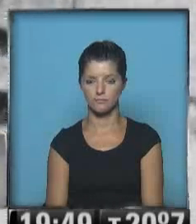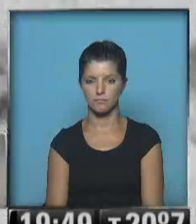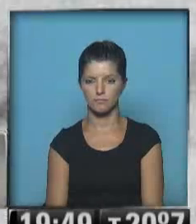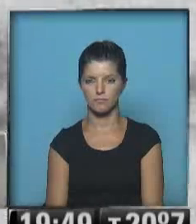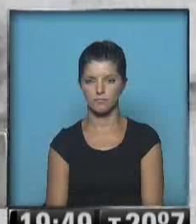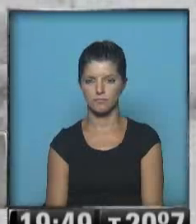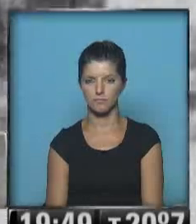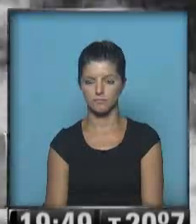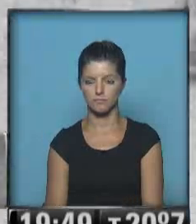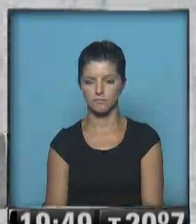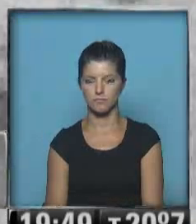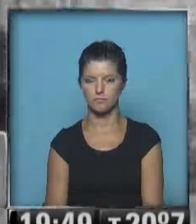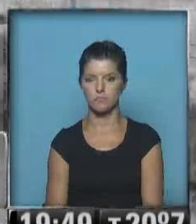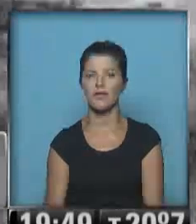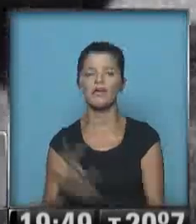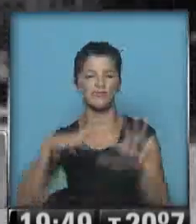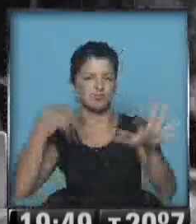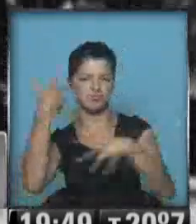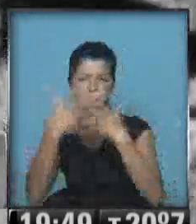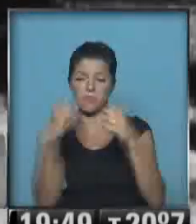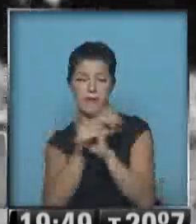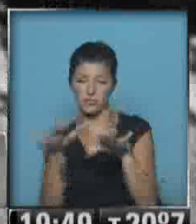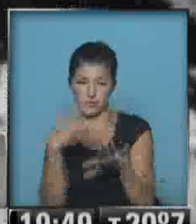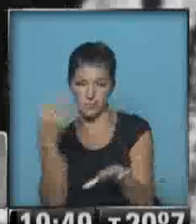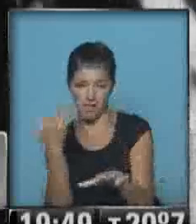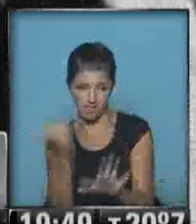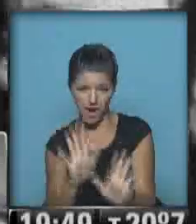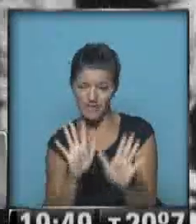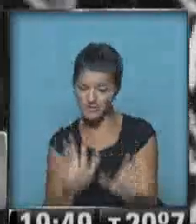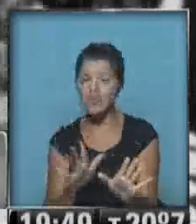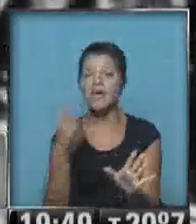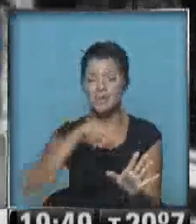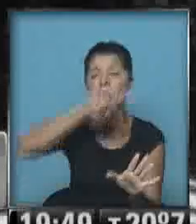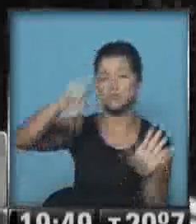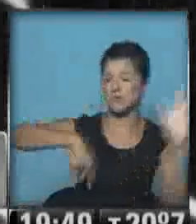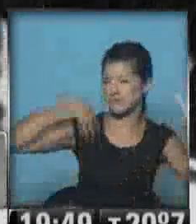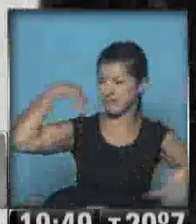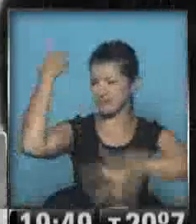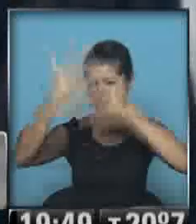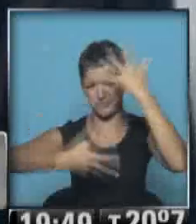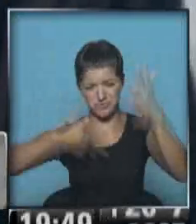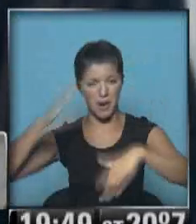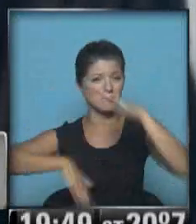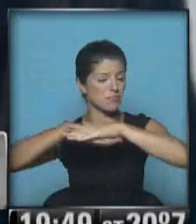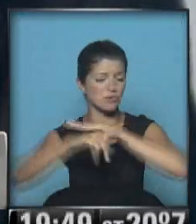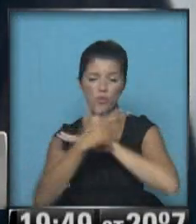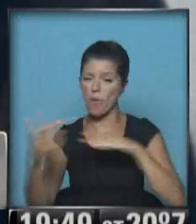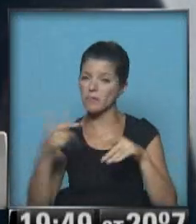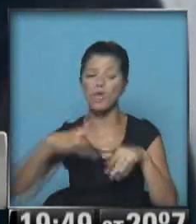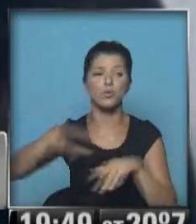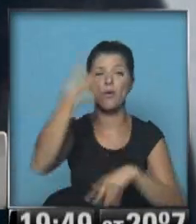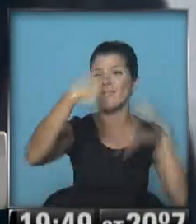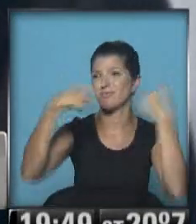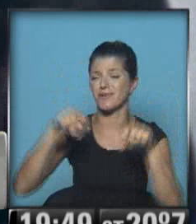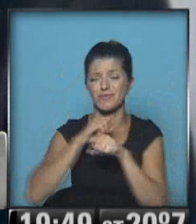Aires la subversión era una Trágica realidad realmente trajo violencia en forma ilimitada y a muchas partes del